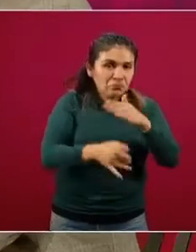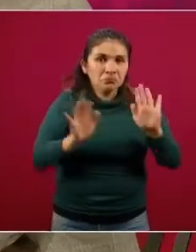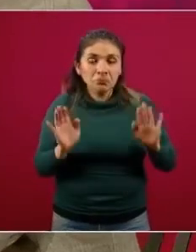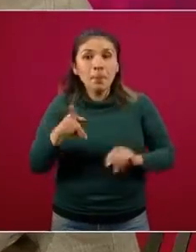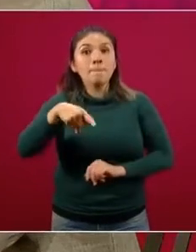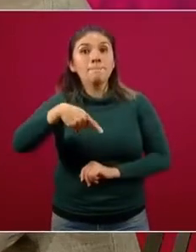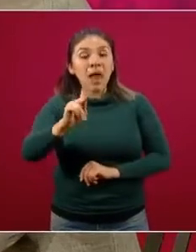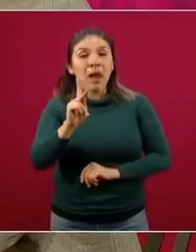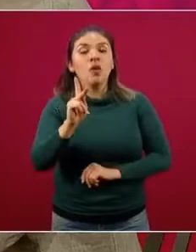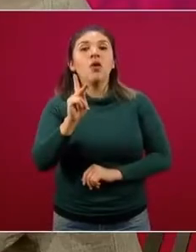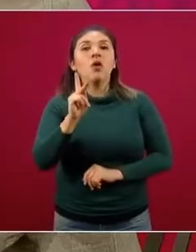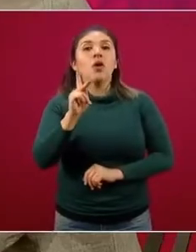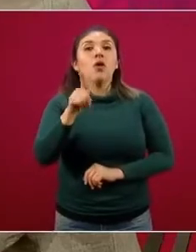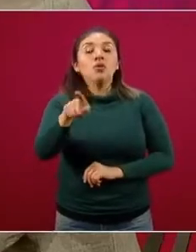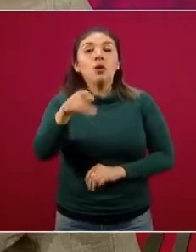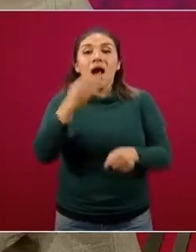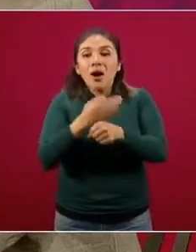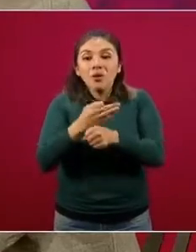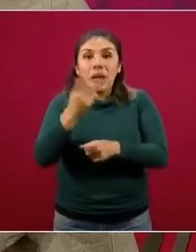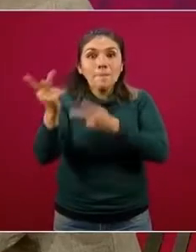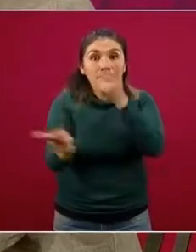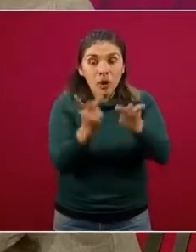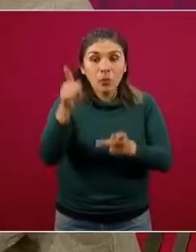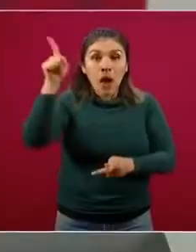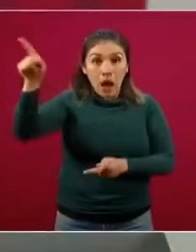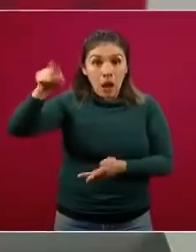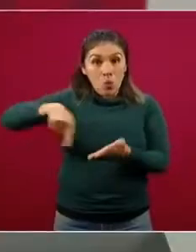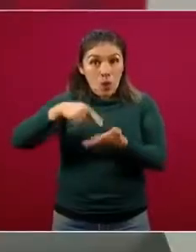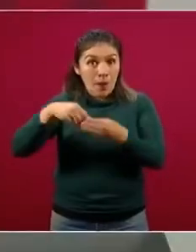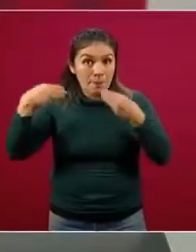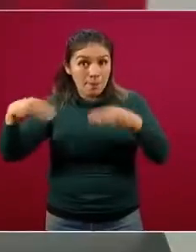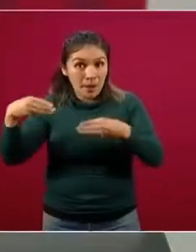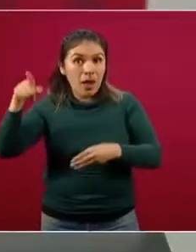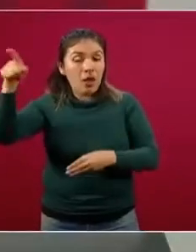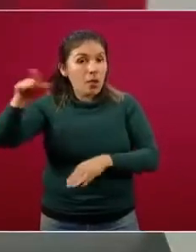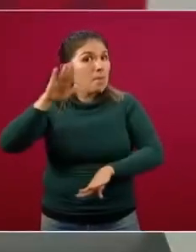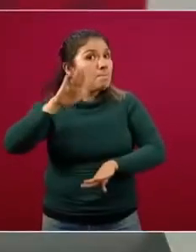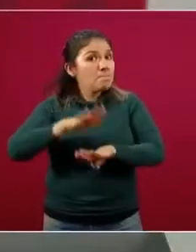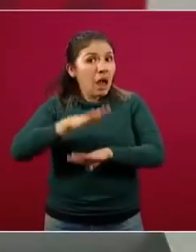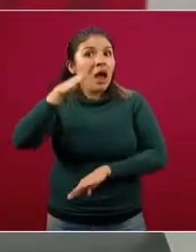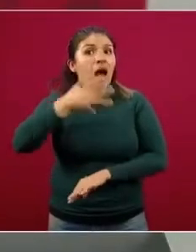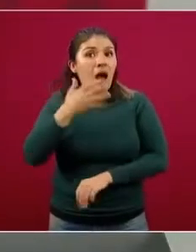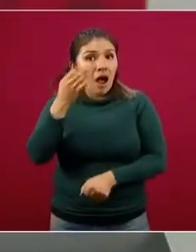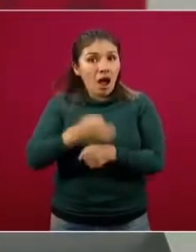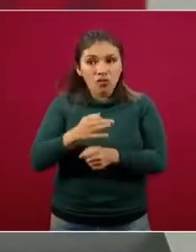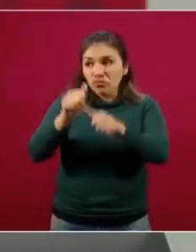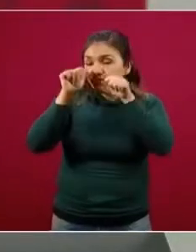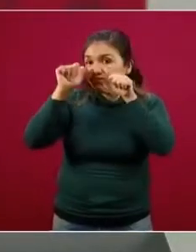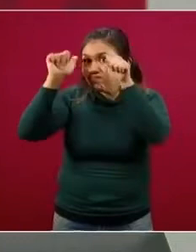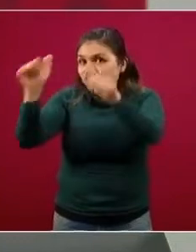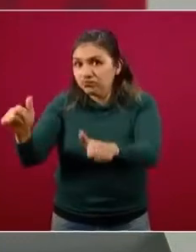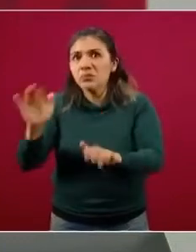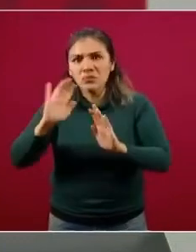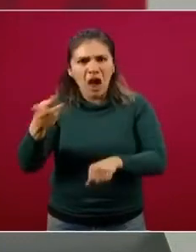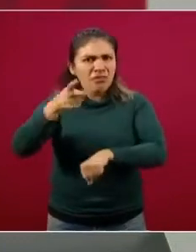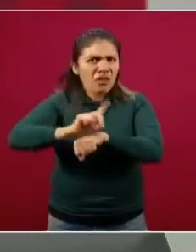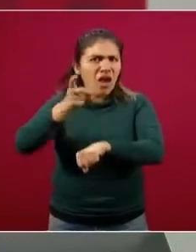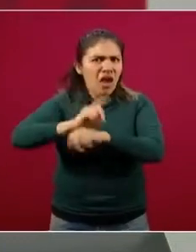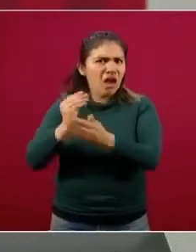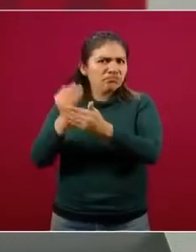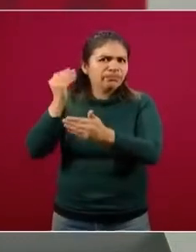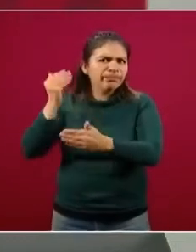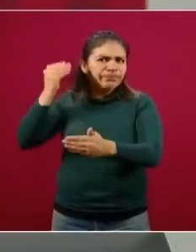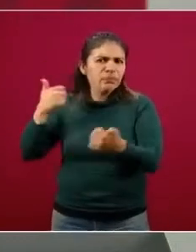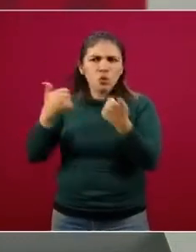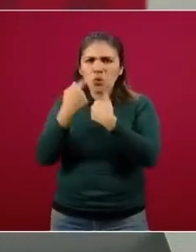pero para no dejar suelta su inquietud, la central de abastos es un sitio de especial interés que está siendo atendido desde hace varios días con